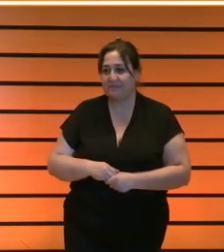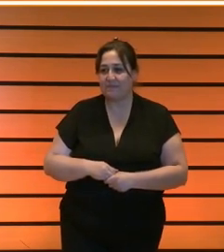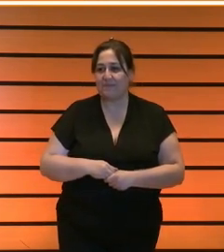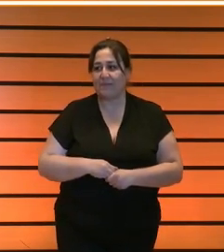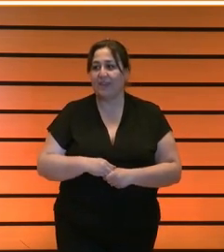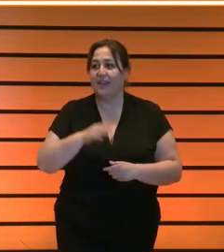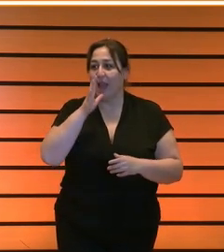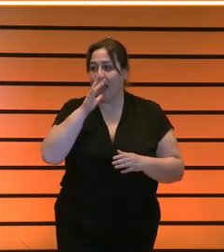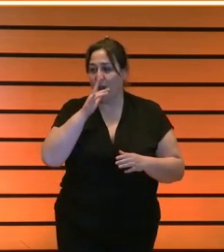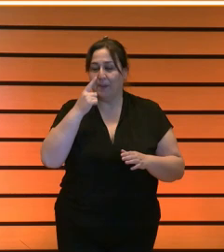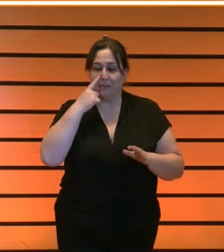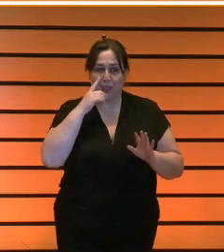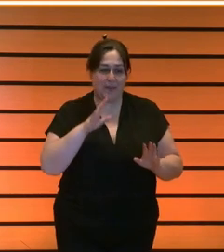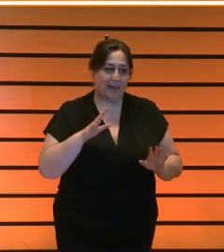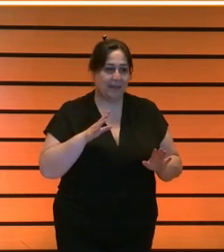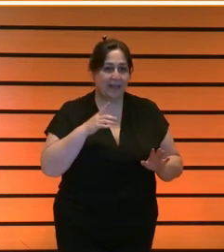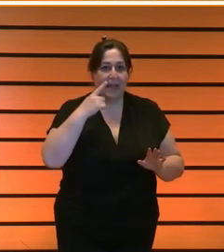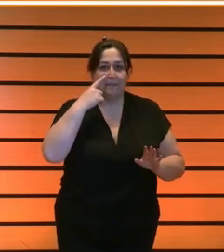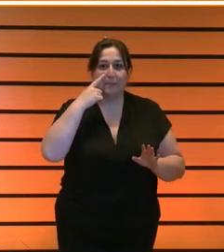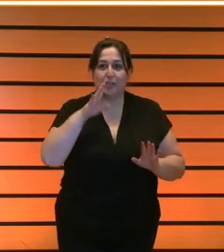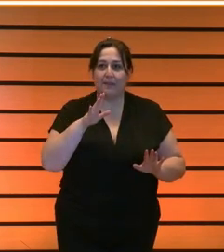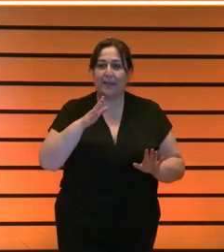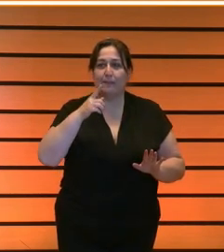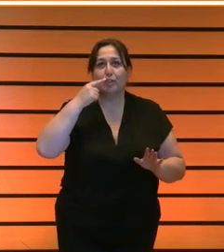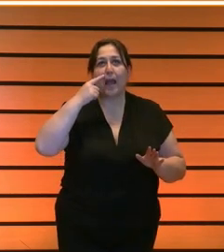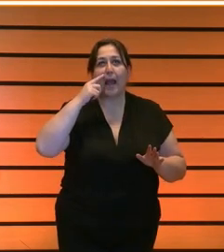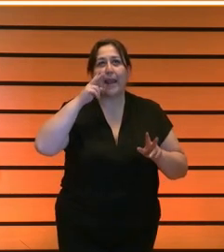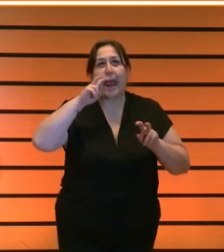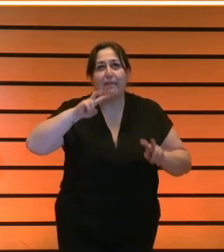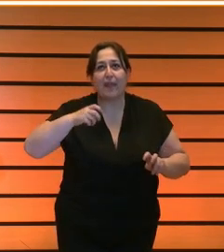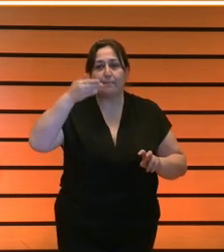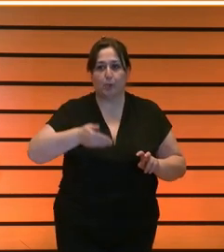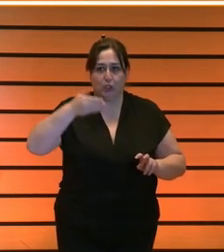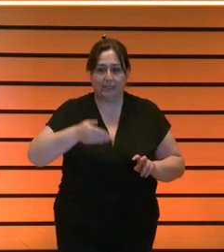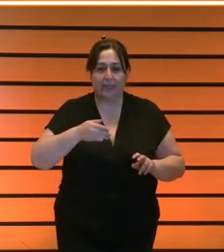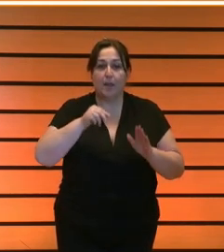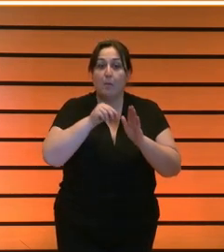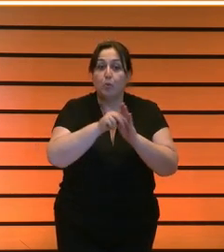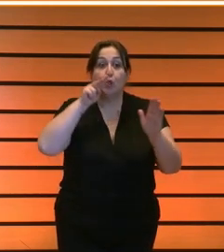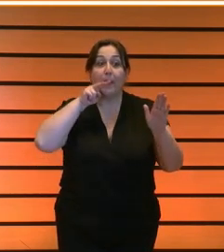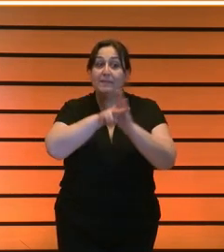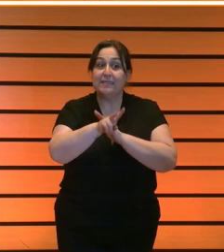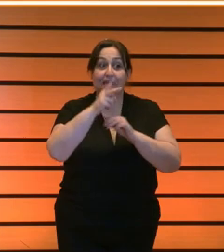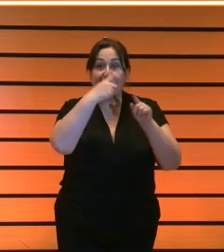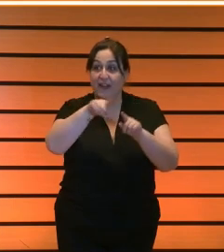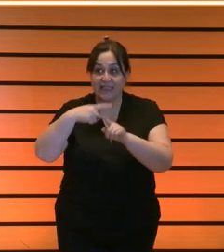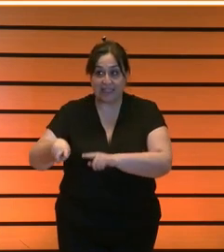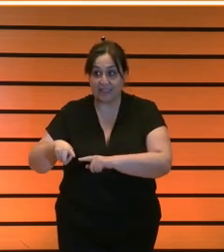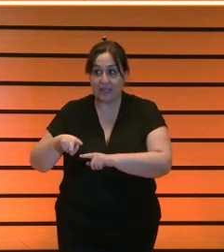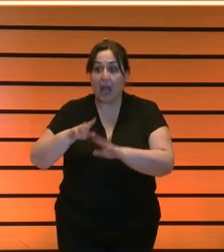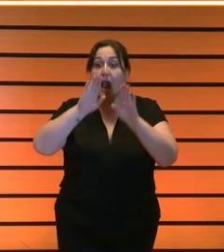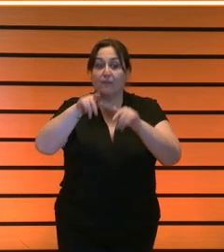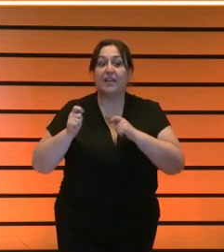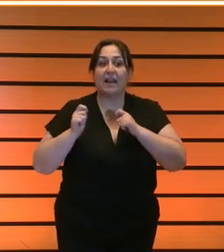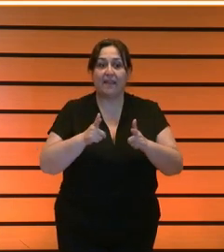vamos a ponerlo vamos a ponerlo en valor distintas miradas permiten muchas más